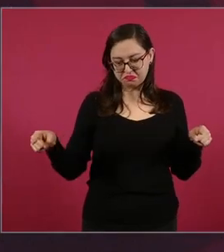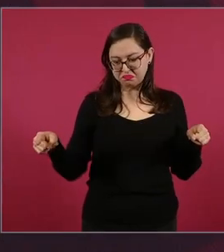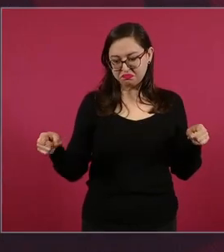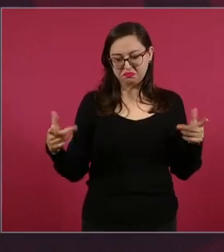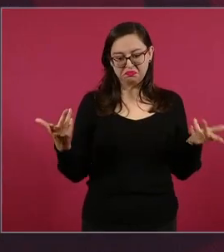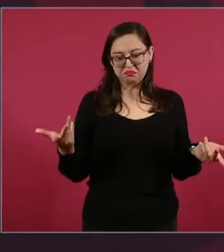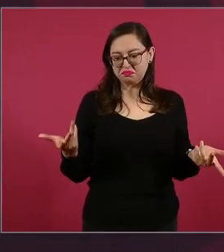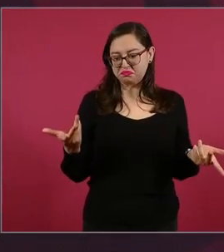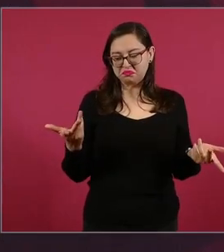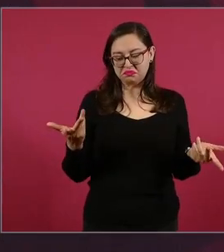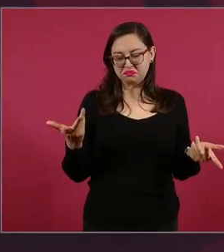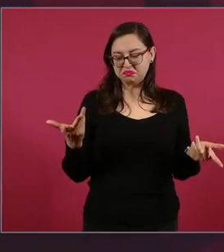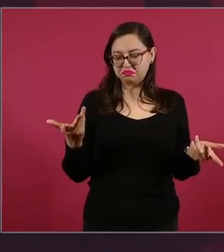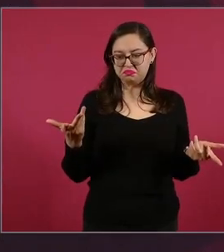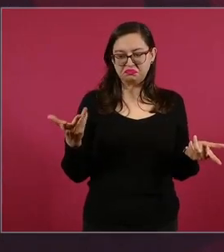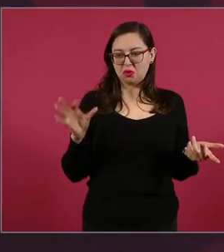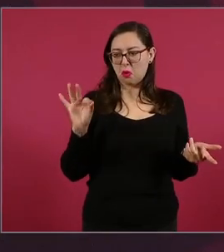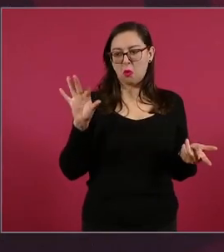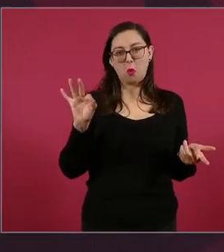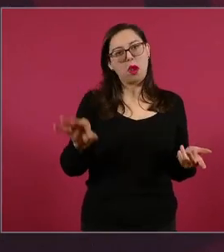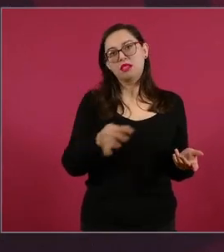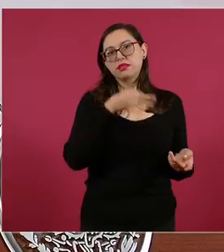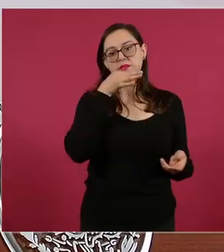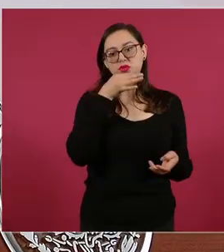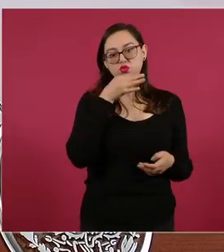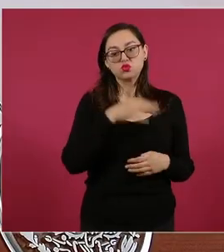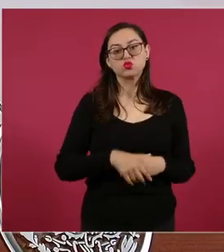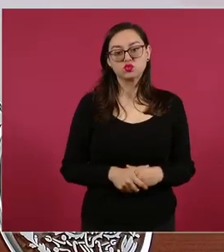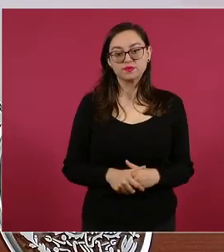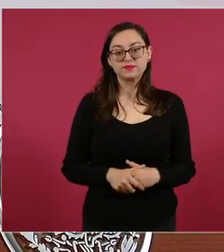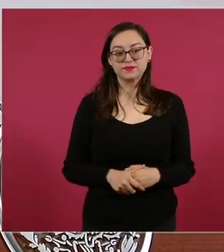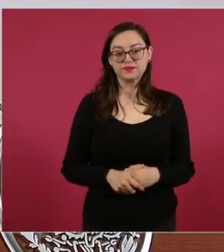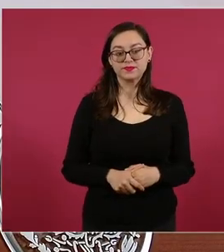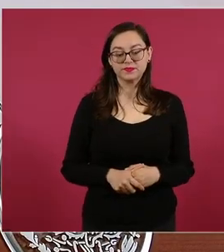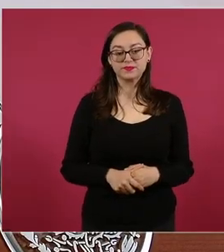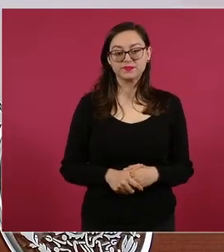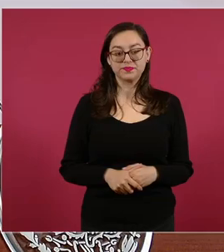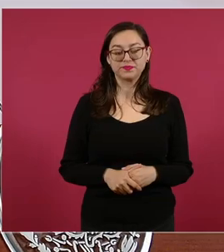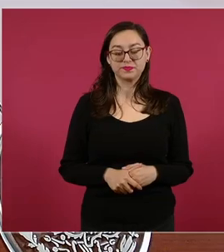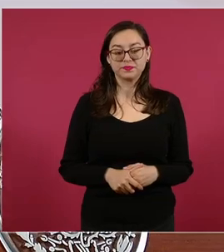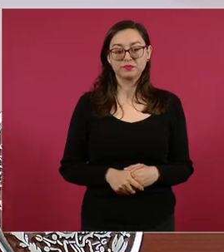vía directa en 40 minutos.